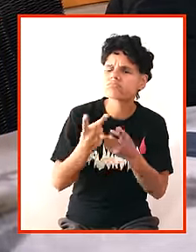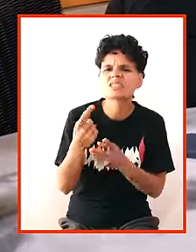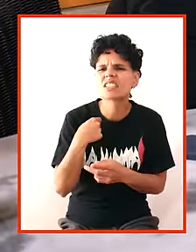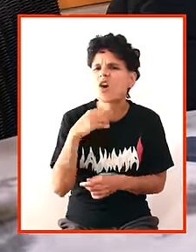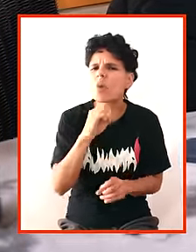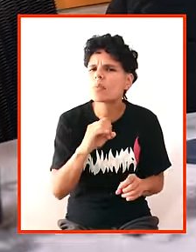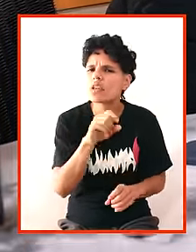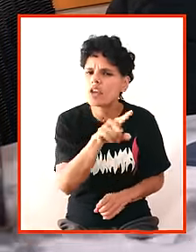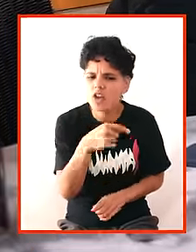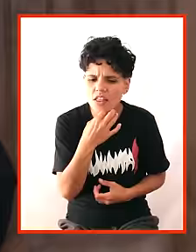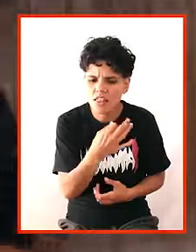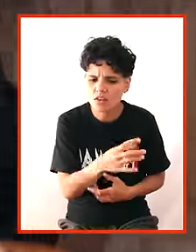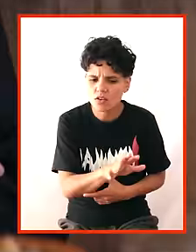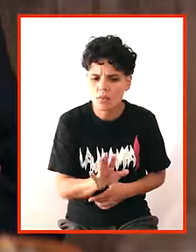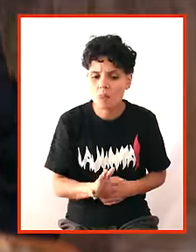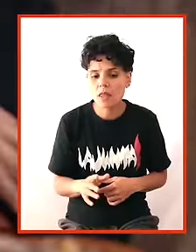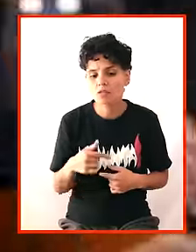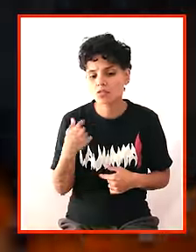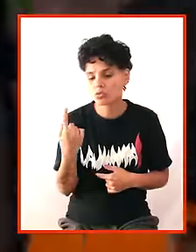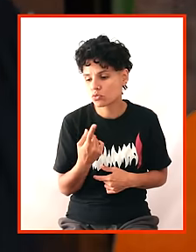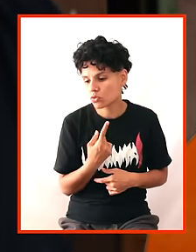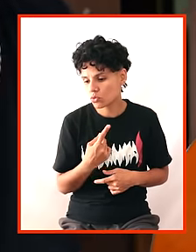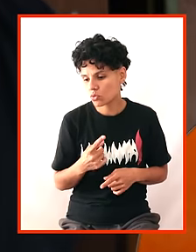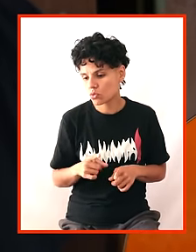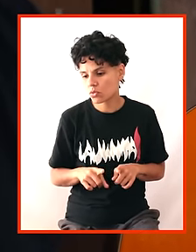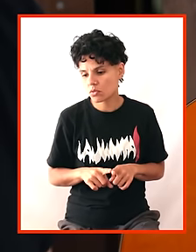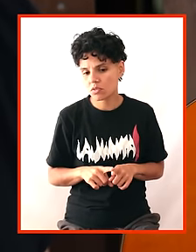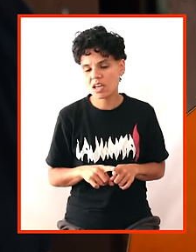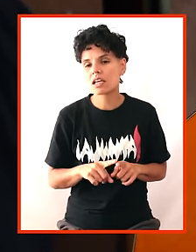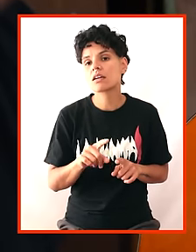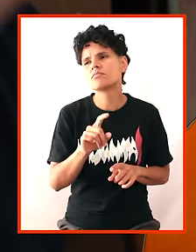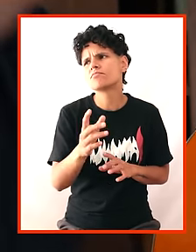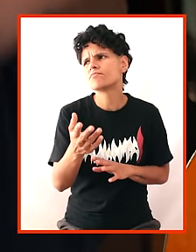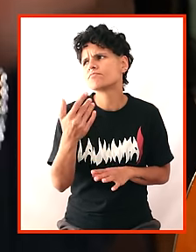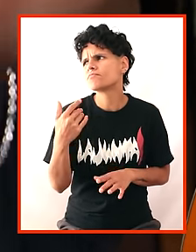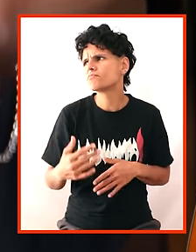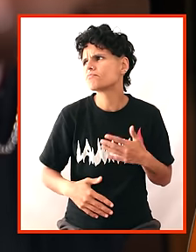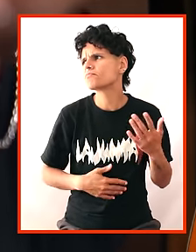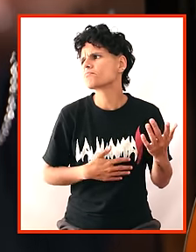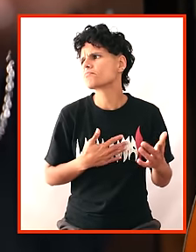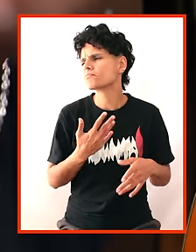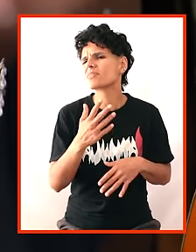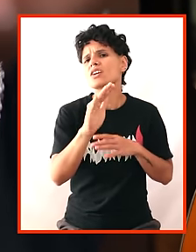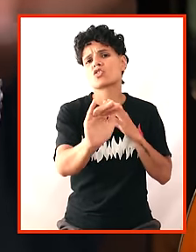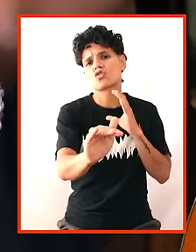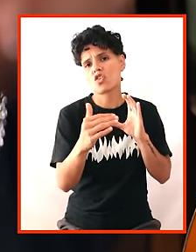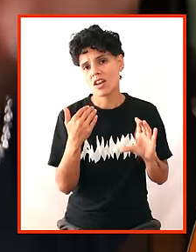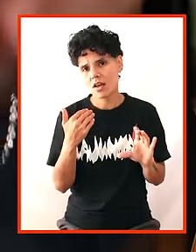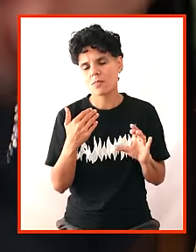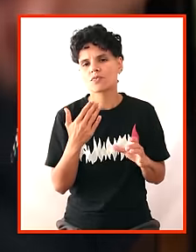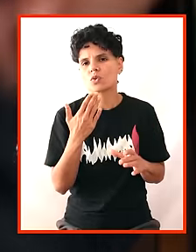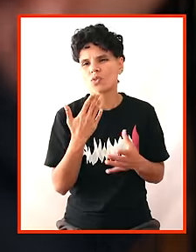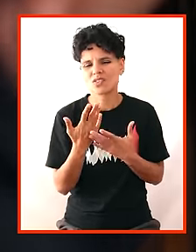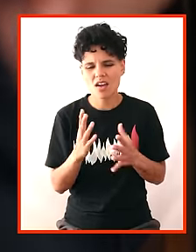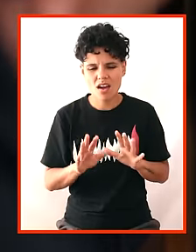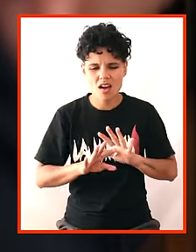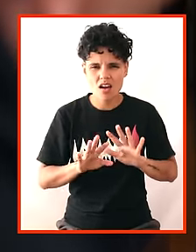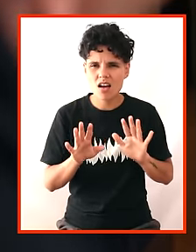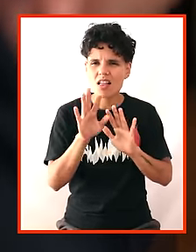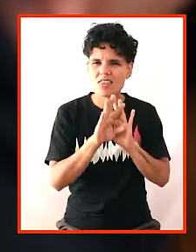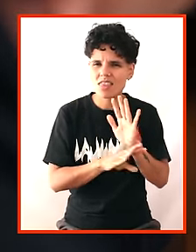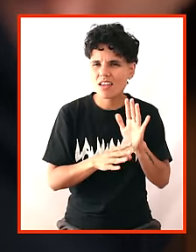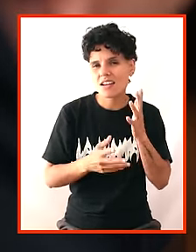fue? Le enviamos una película. Él nos mandó un mail, o sea, en algún momento cuando ya estábamos terminando el